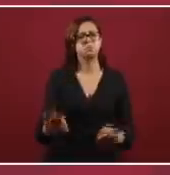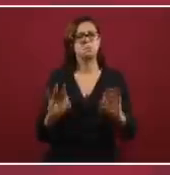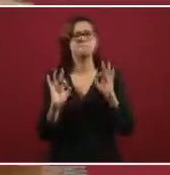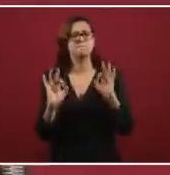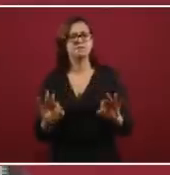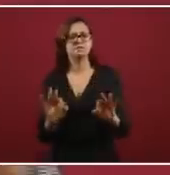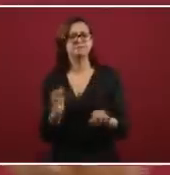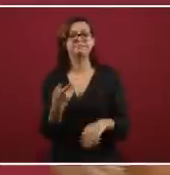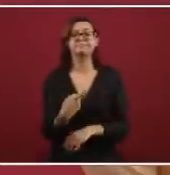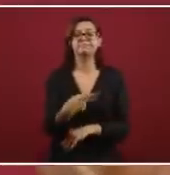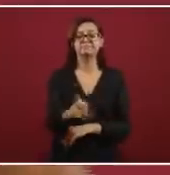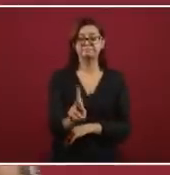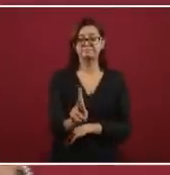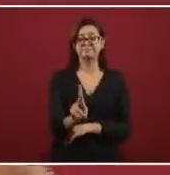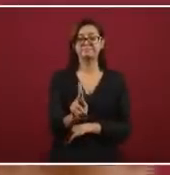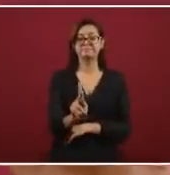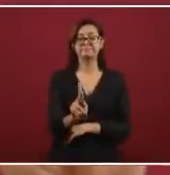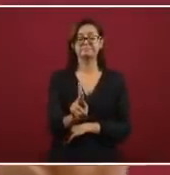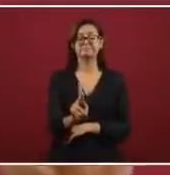Pero